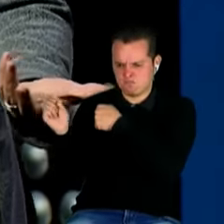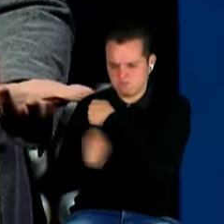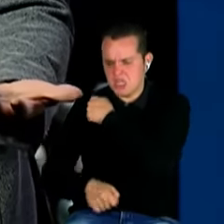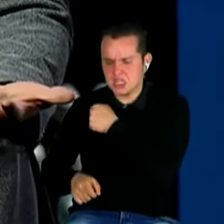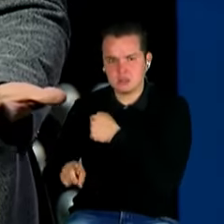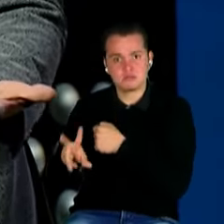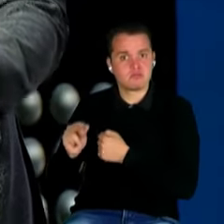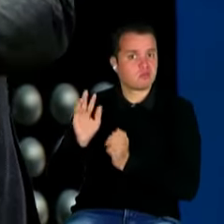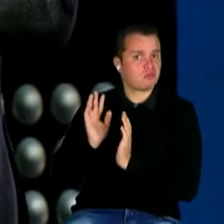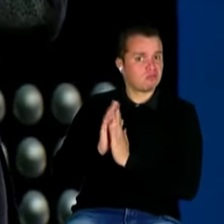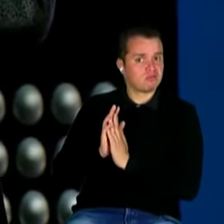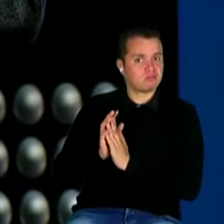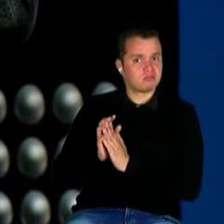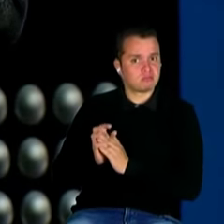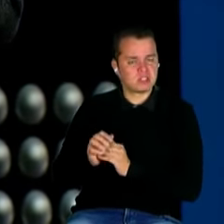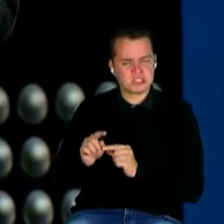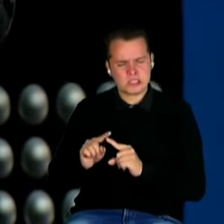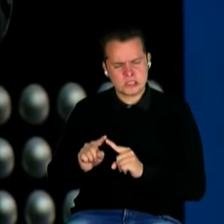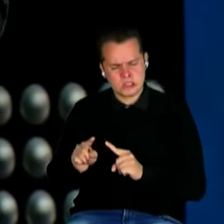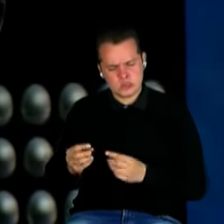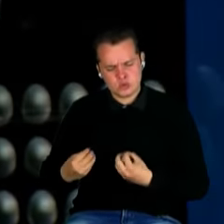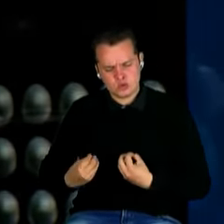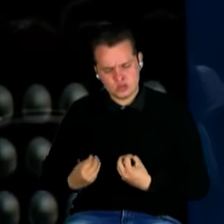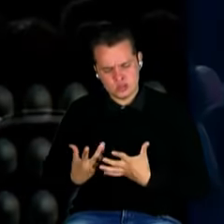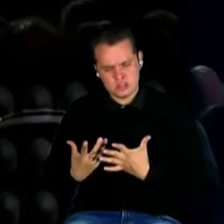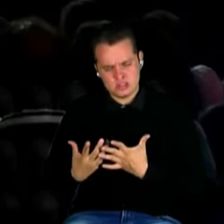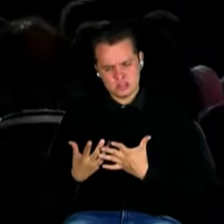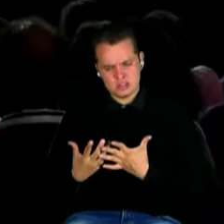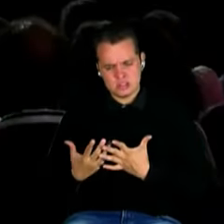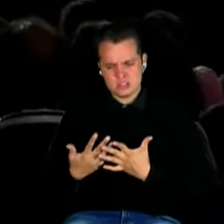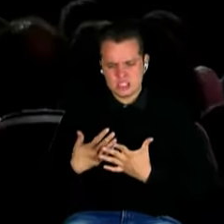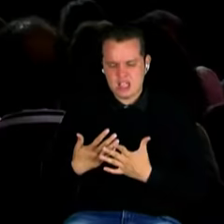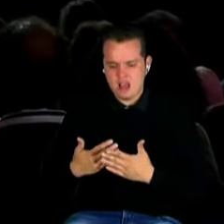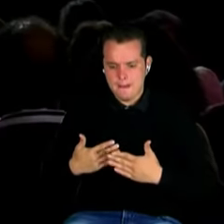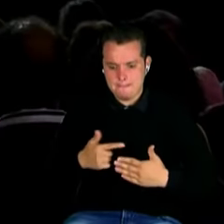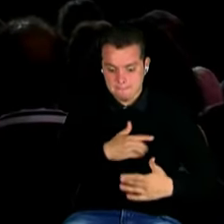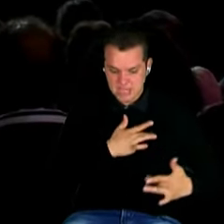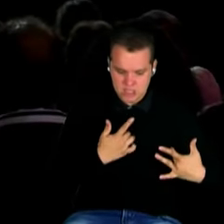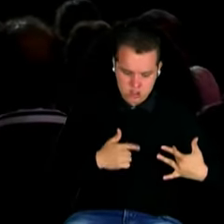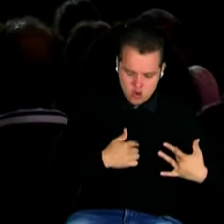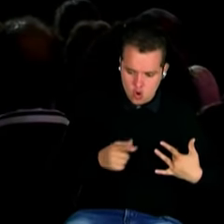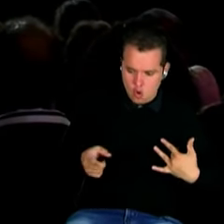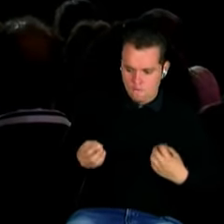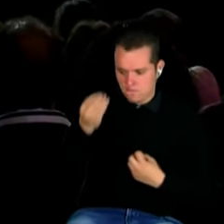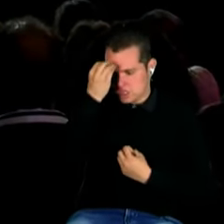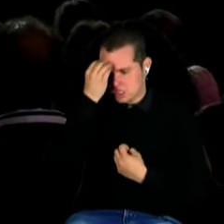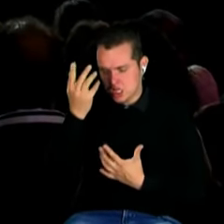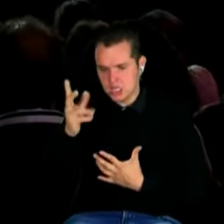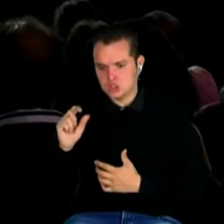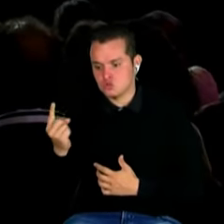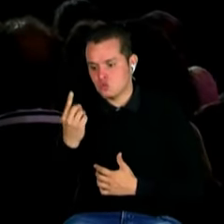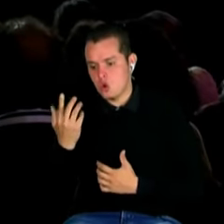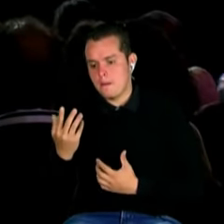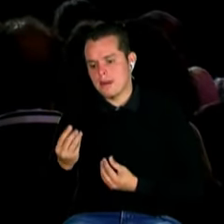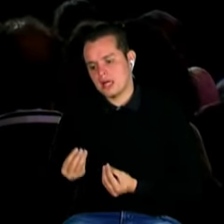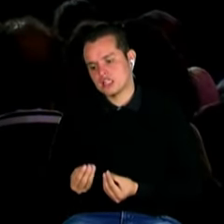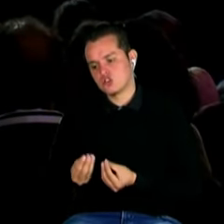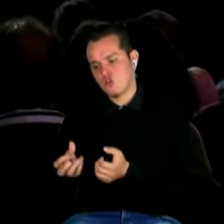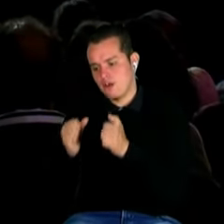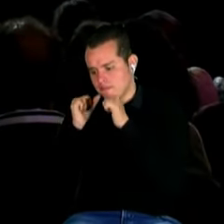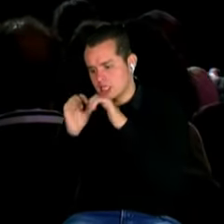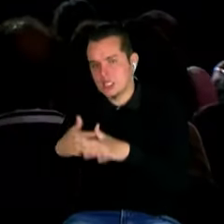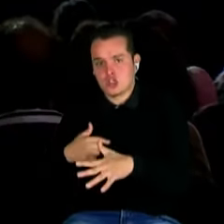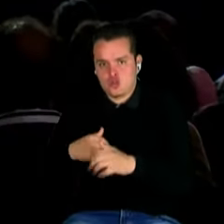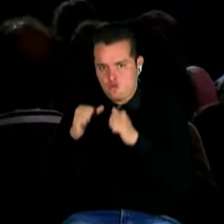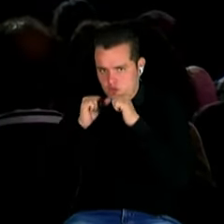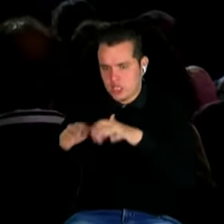disciplinarlos. Pero cuánto alegraría mi corazón que mis hijos no me obedezcan simplemente para que yo les